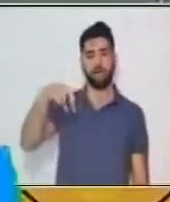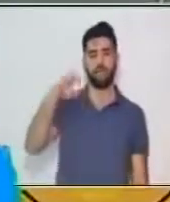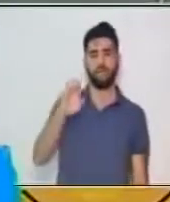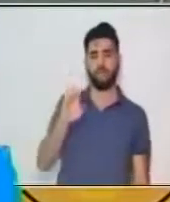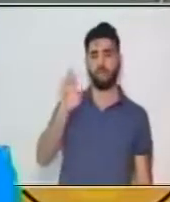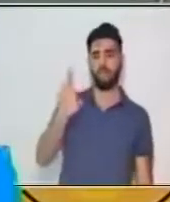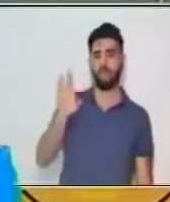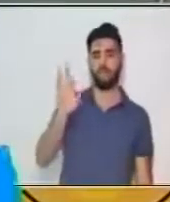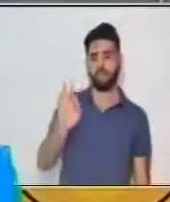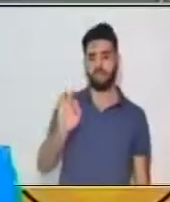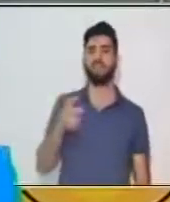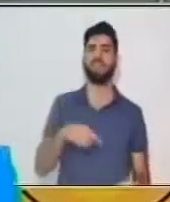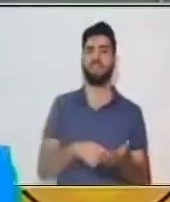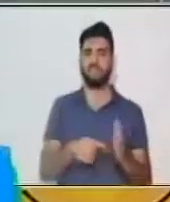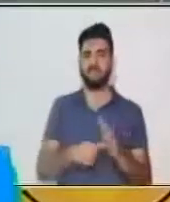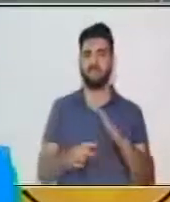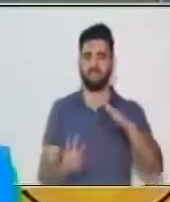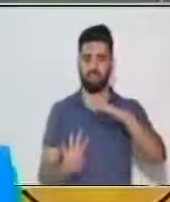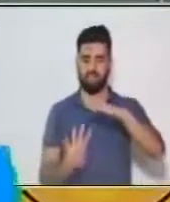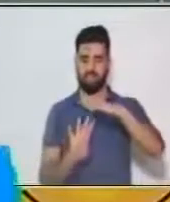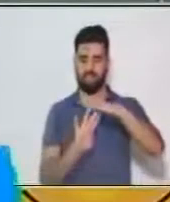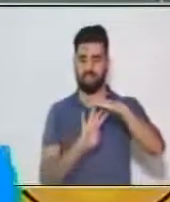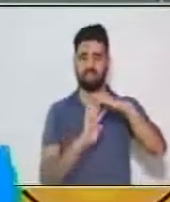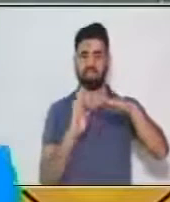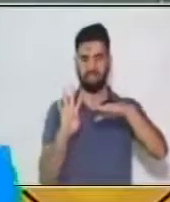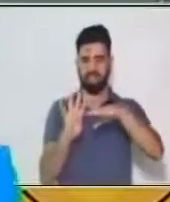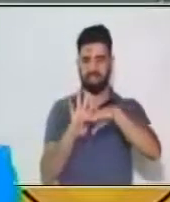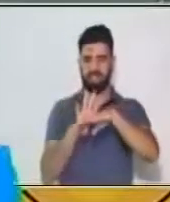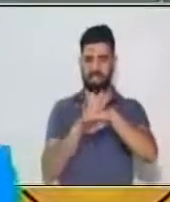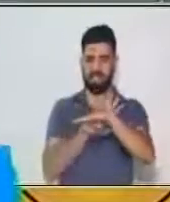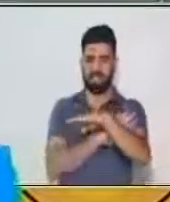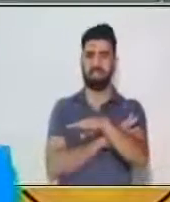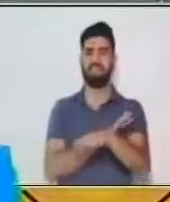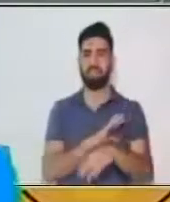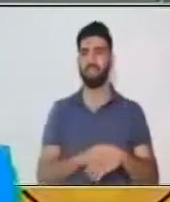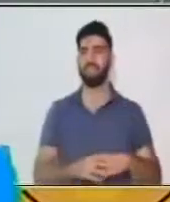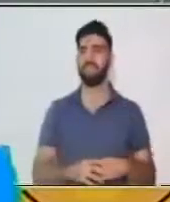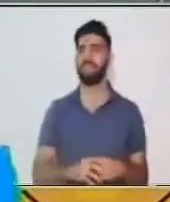áspero? Muy bien, yo te doy un momento en lo que tú le escribes.